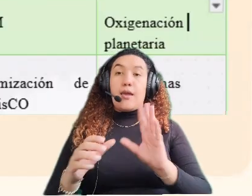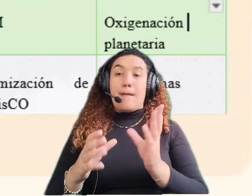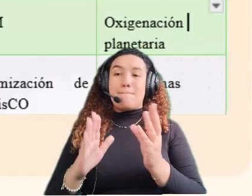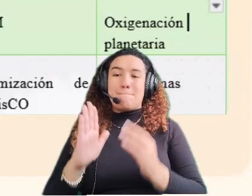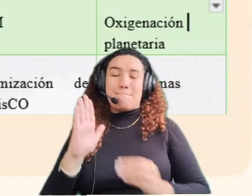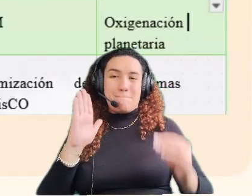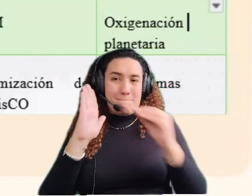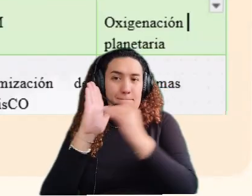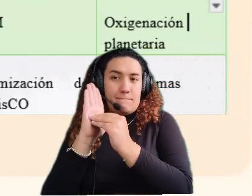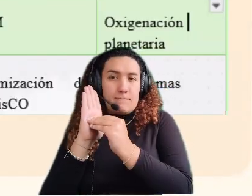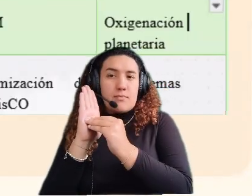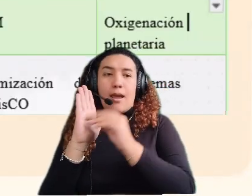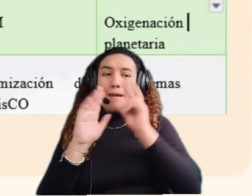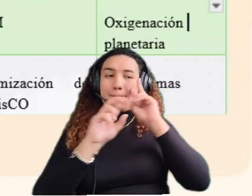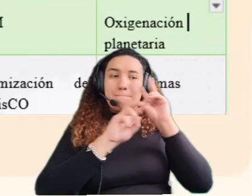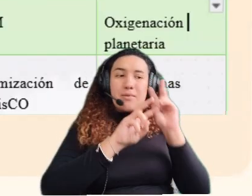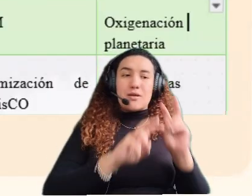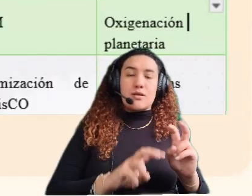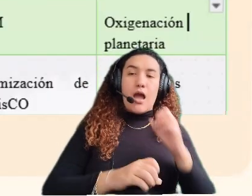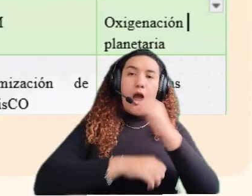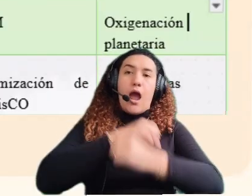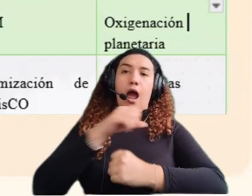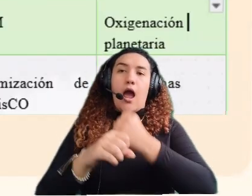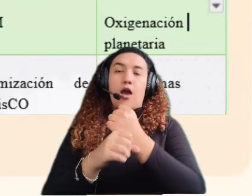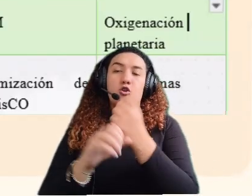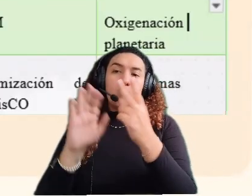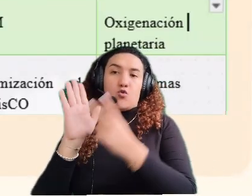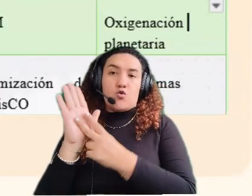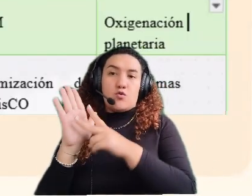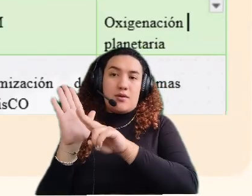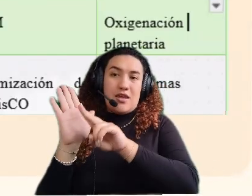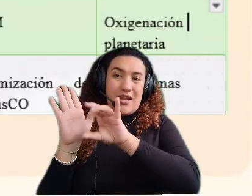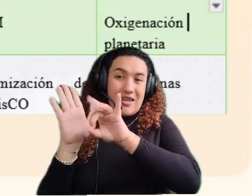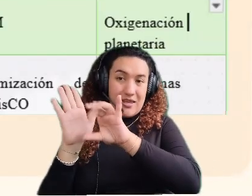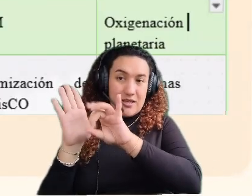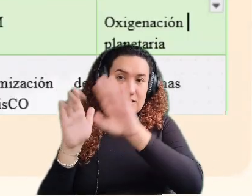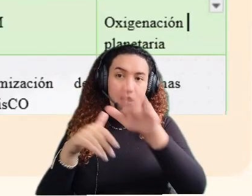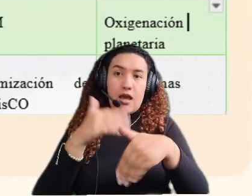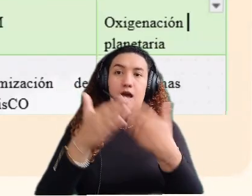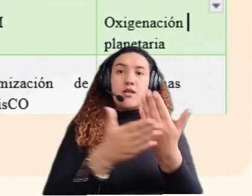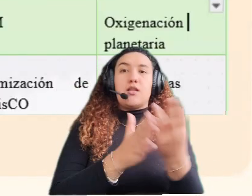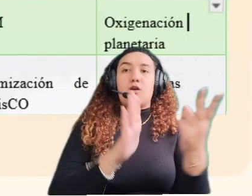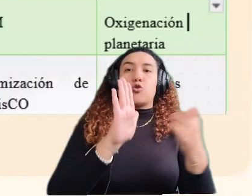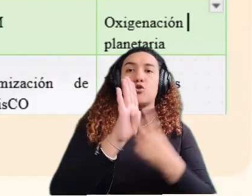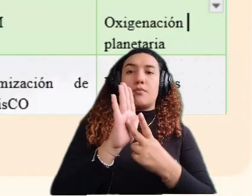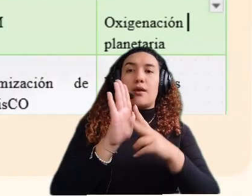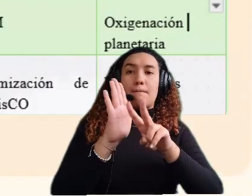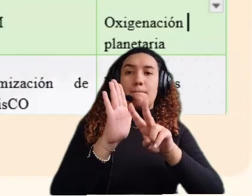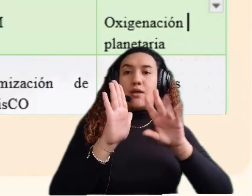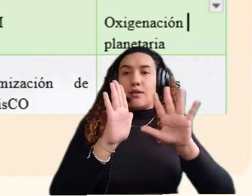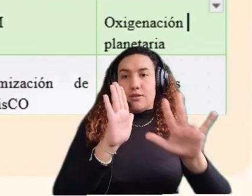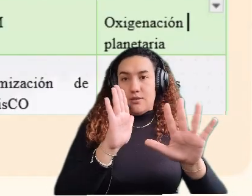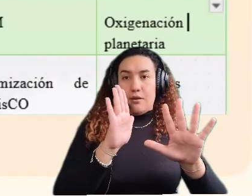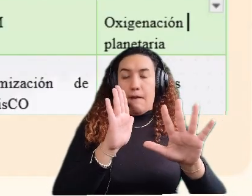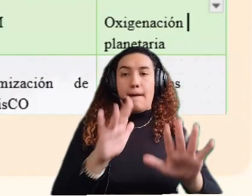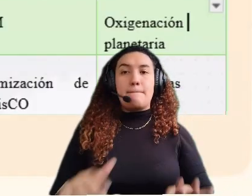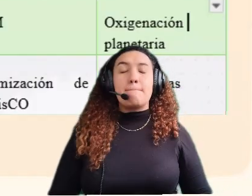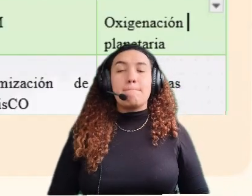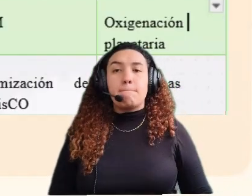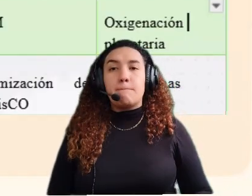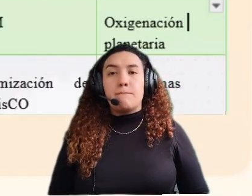incluyeron estudios publicados entre el 2015 y 2025,